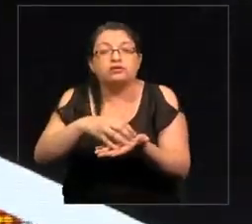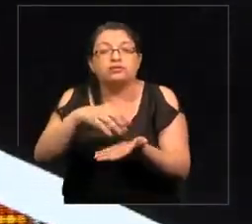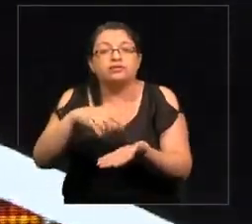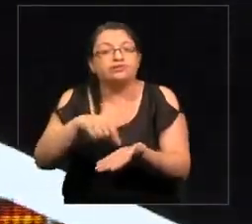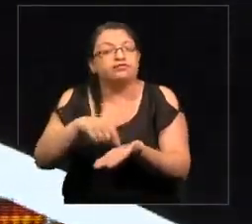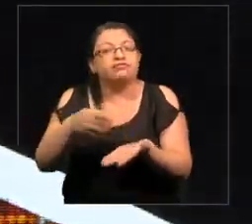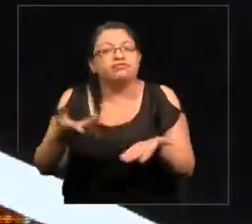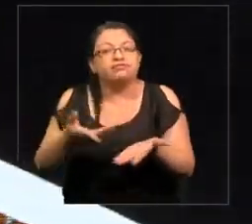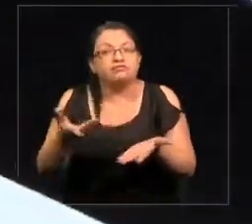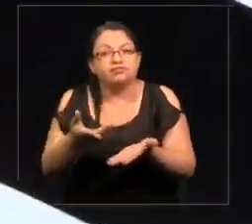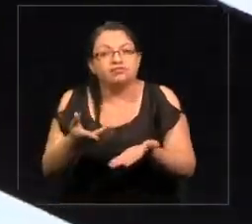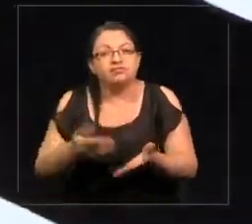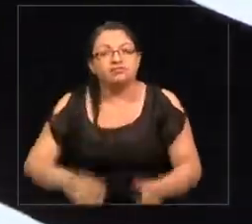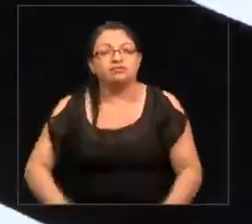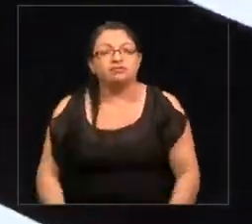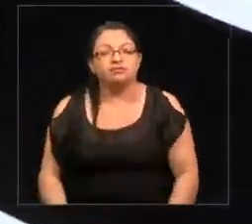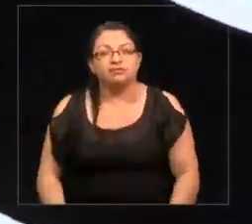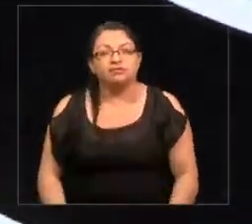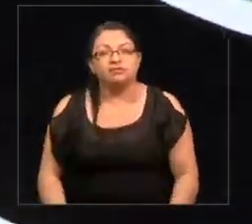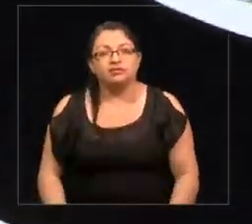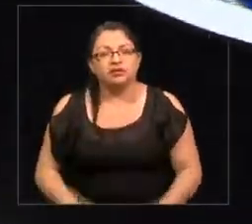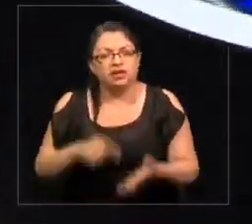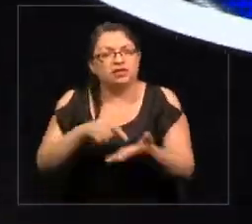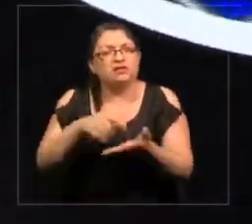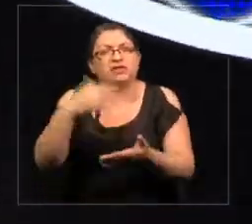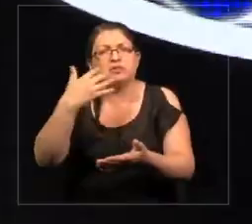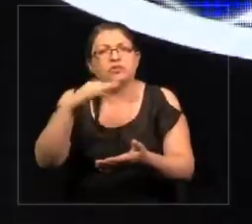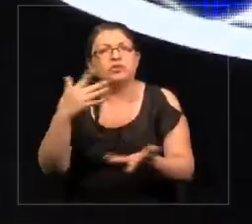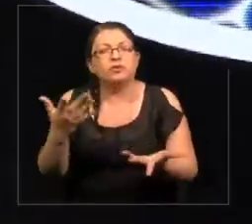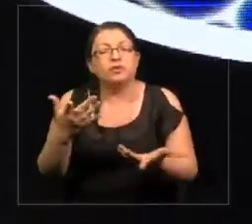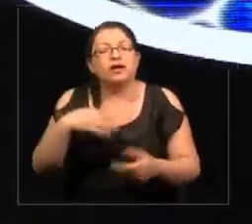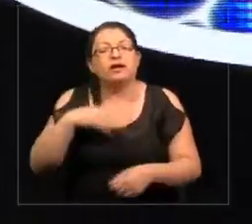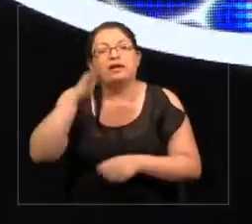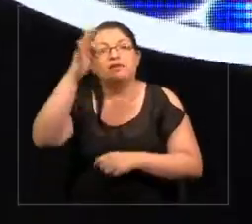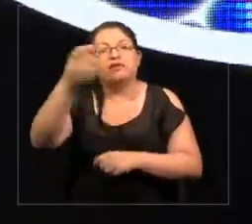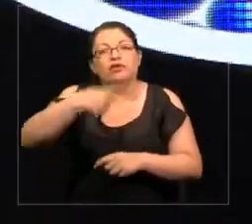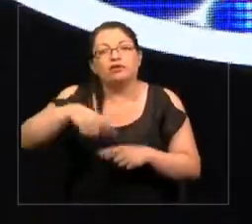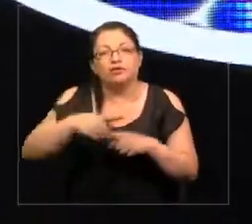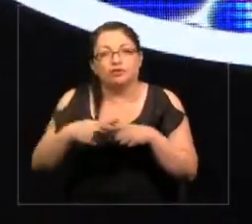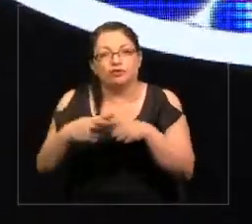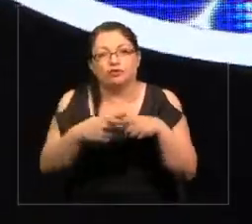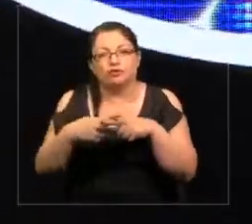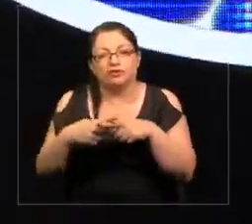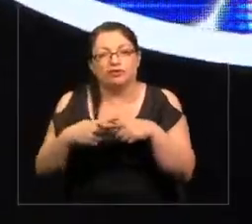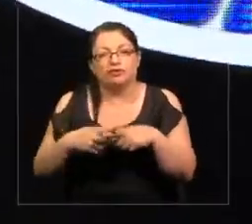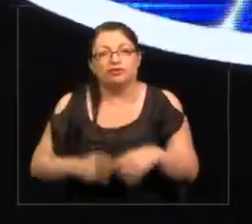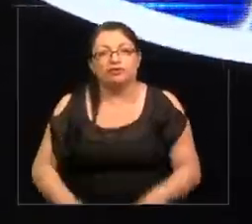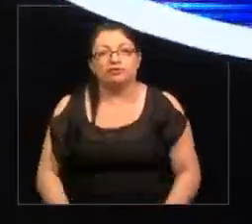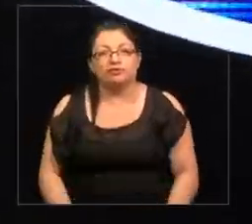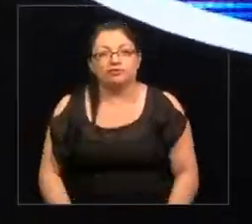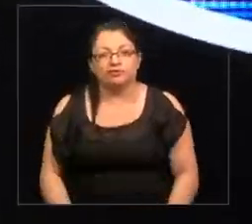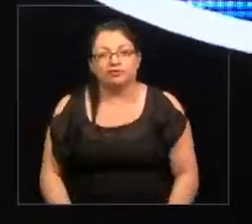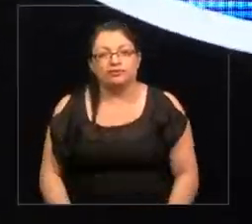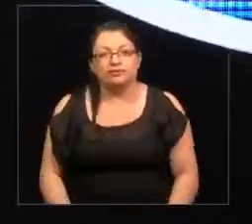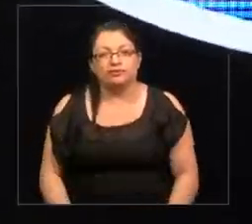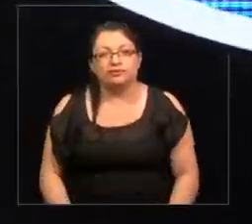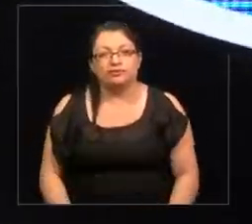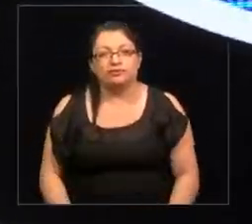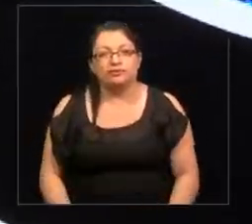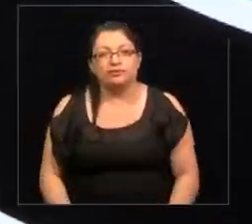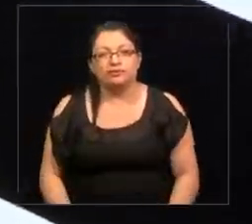será totalmente determinante para el futuro de nuestras sociedades una